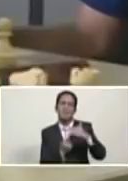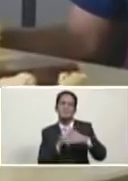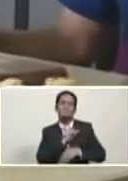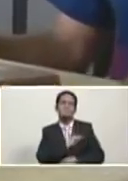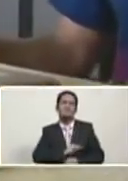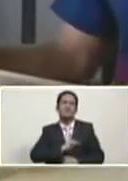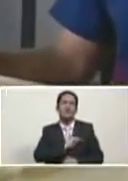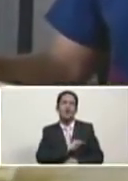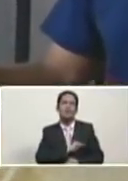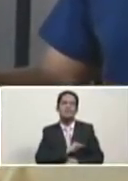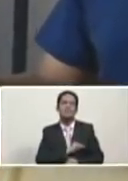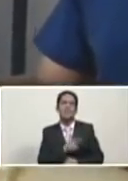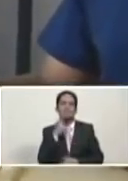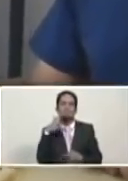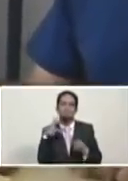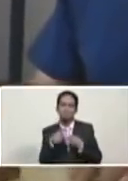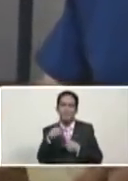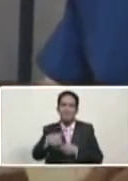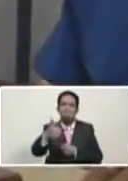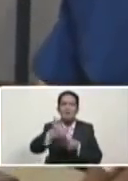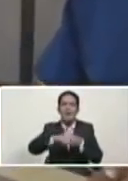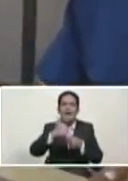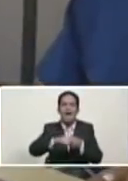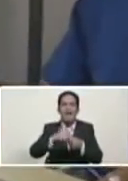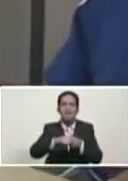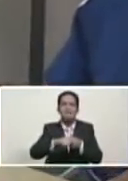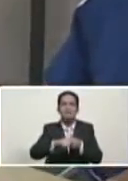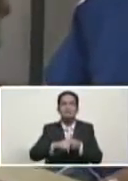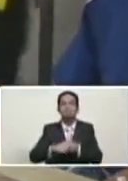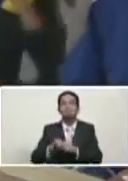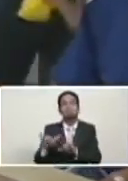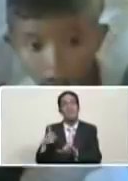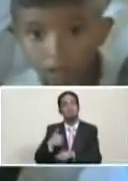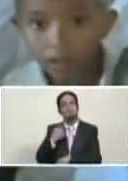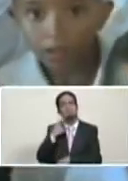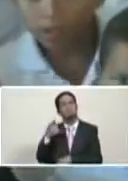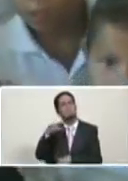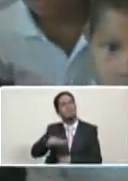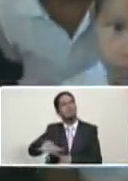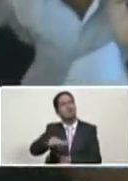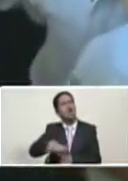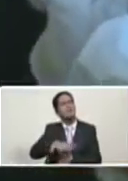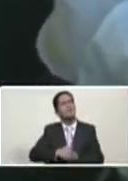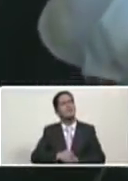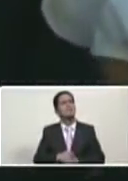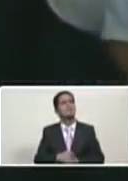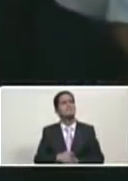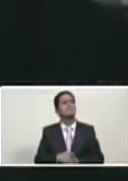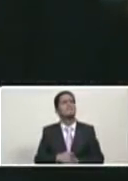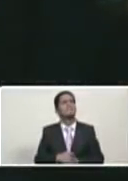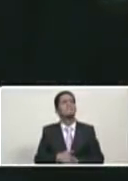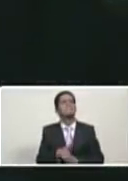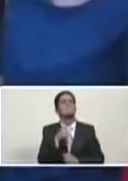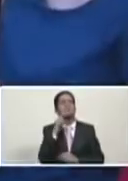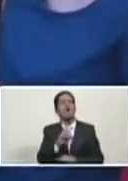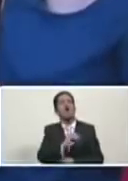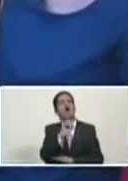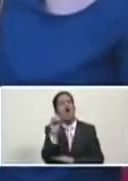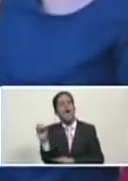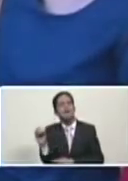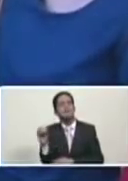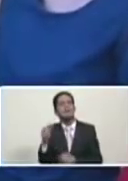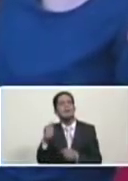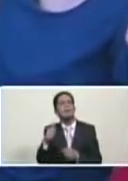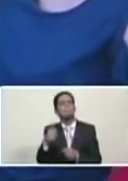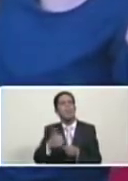misión que inauguramos en Maracaibo, ubicada, como ya decía el coordinador del movimiento, en el oeste de Maracaibo, a unos